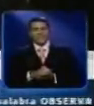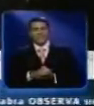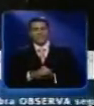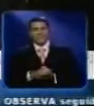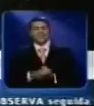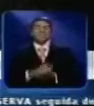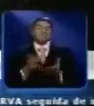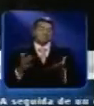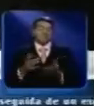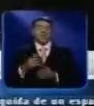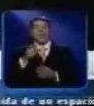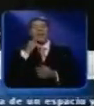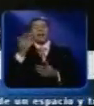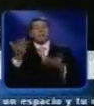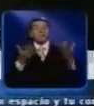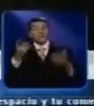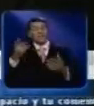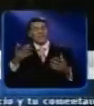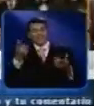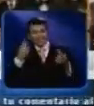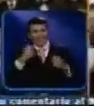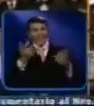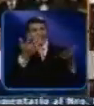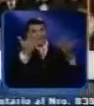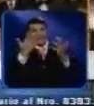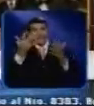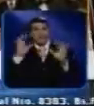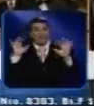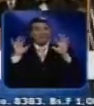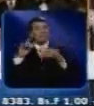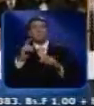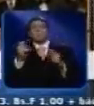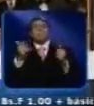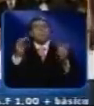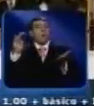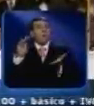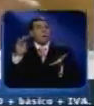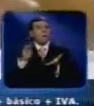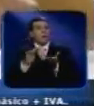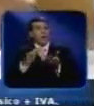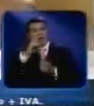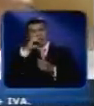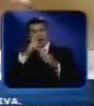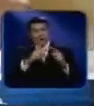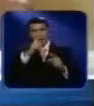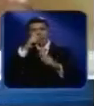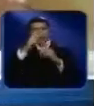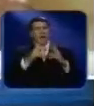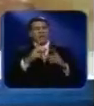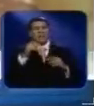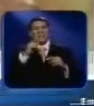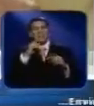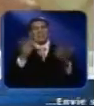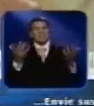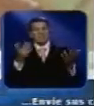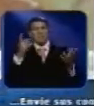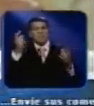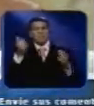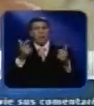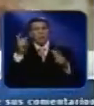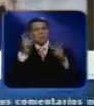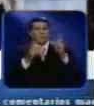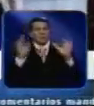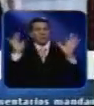A pesar de los intentos de la Academia por atraer al público, las cifras continúan disminuyendo año tras año. Los críticos y expertos desde ya esperan